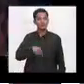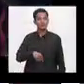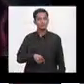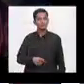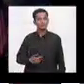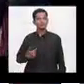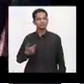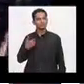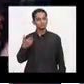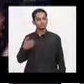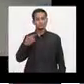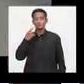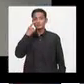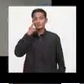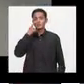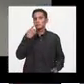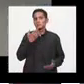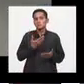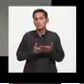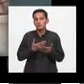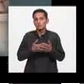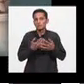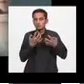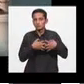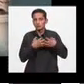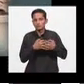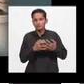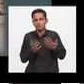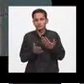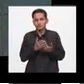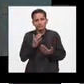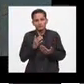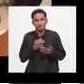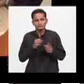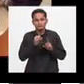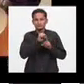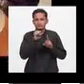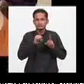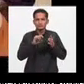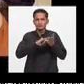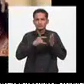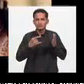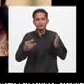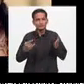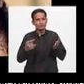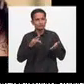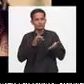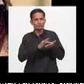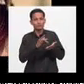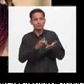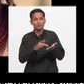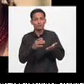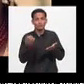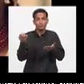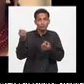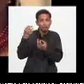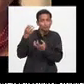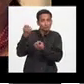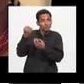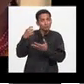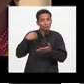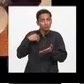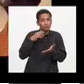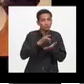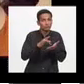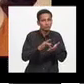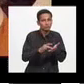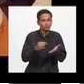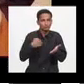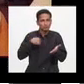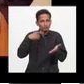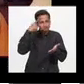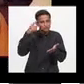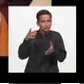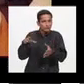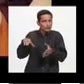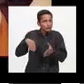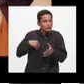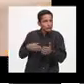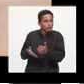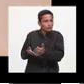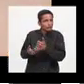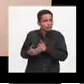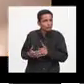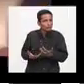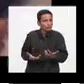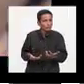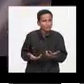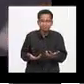aquí estamos probando esta máquina es sencilla de utilizar hice todo Tal cual me indicaron pensé que iba a necesitar ayuda pero no al votar en la pantalla